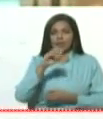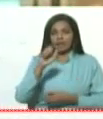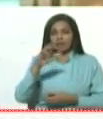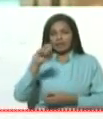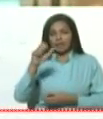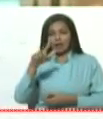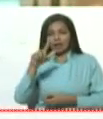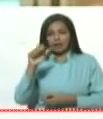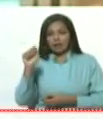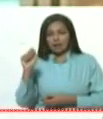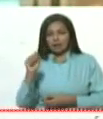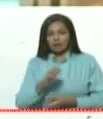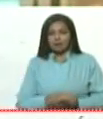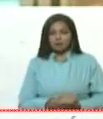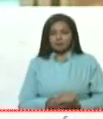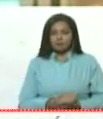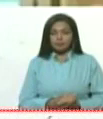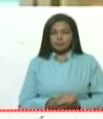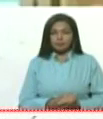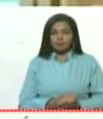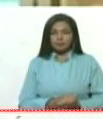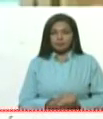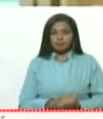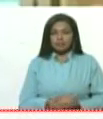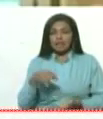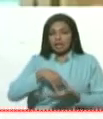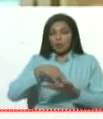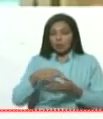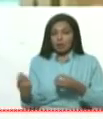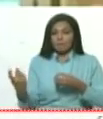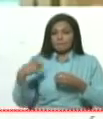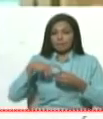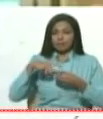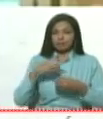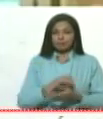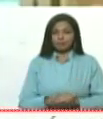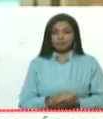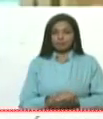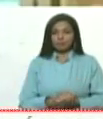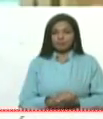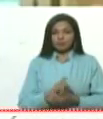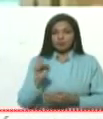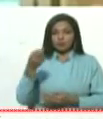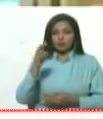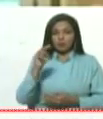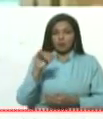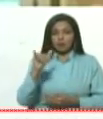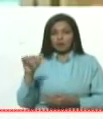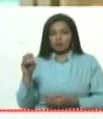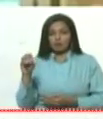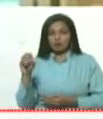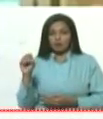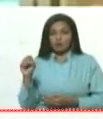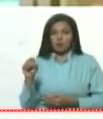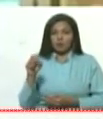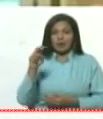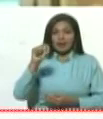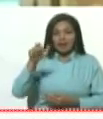del Orinoco. En Carabobo se incorporan Los Guayos,